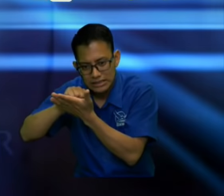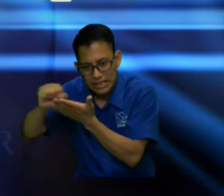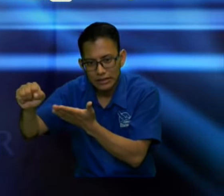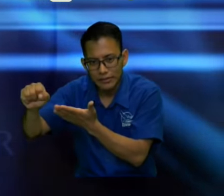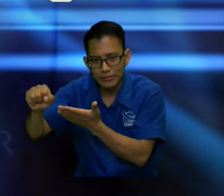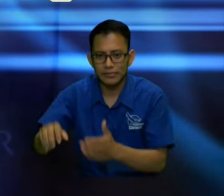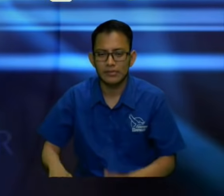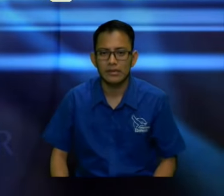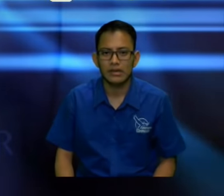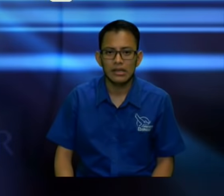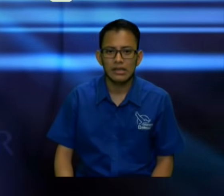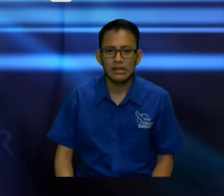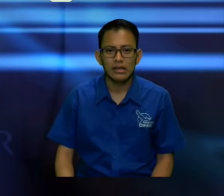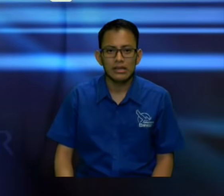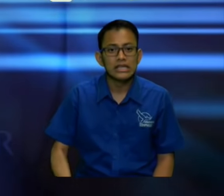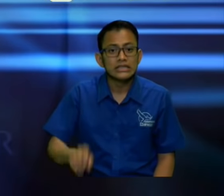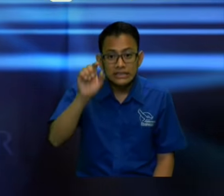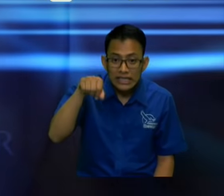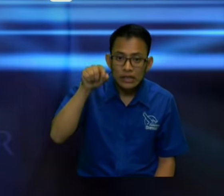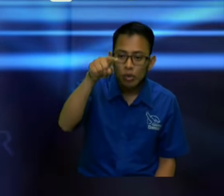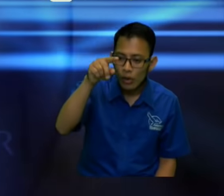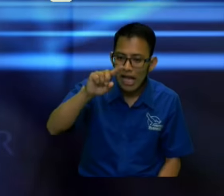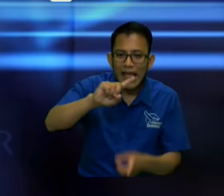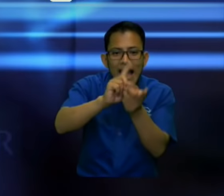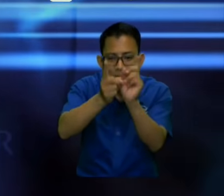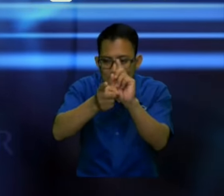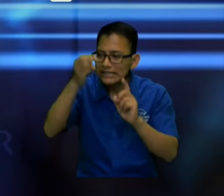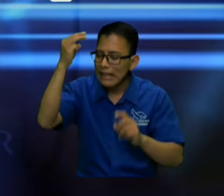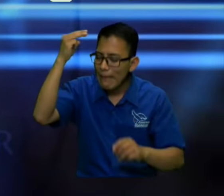Si cambias tu manera de pensar,